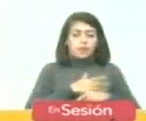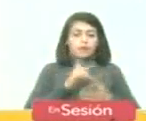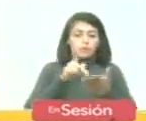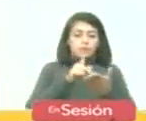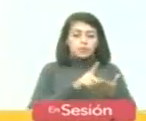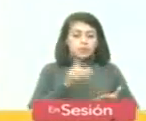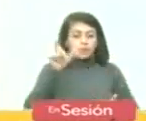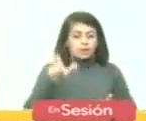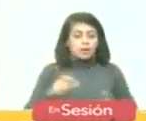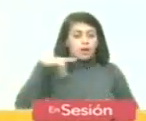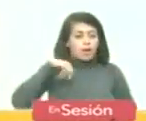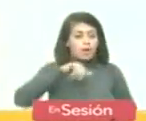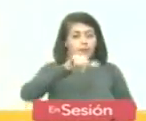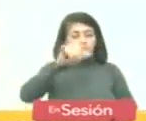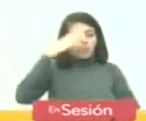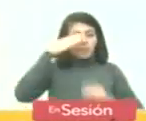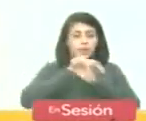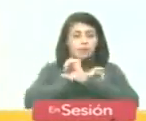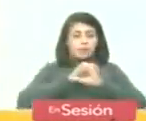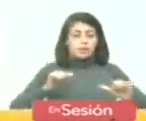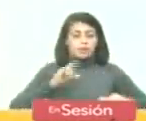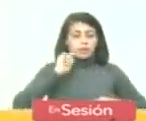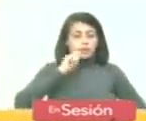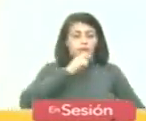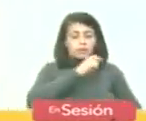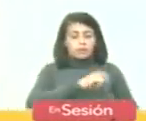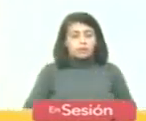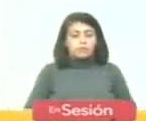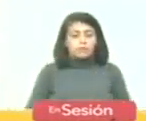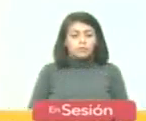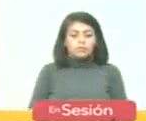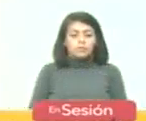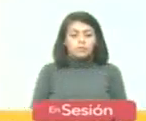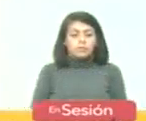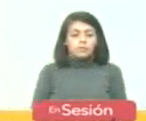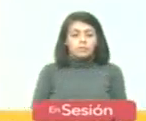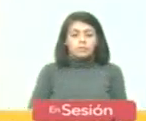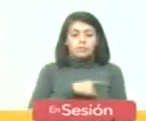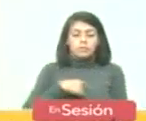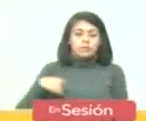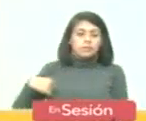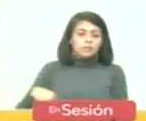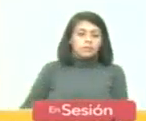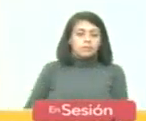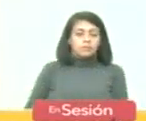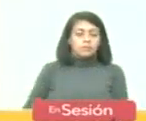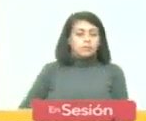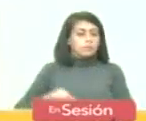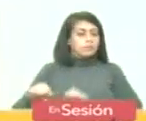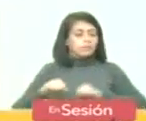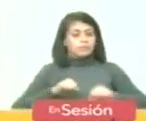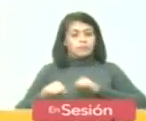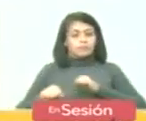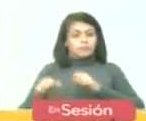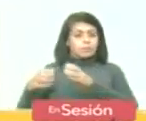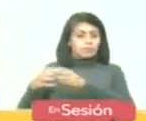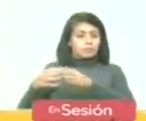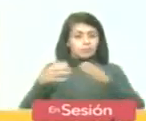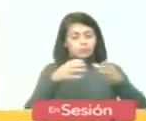señora en un avión militar en Taiwán. China ha movilizado varias divisiones de